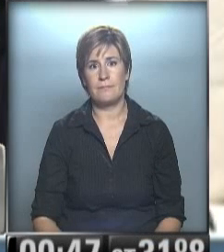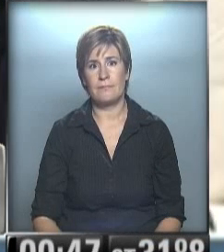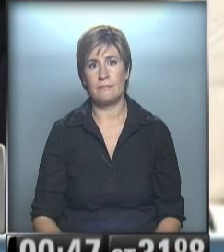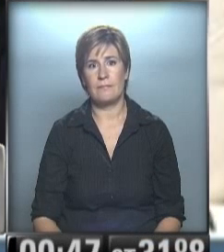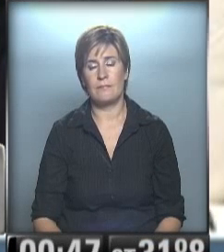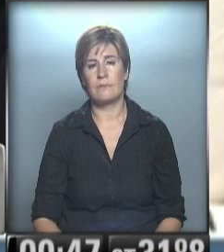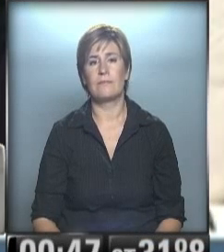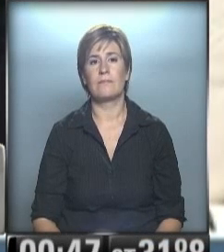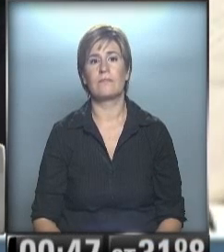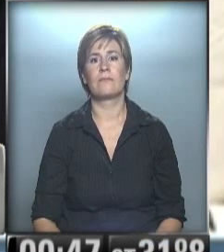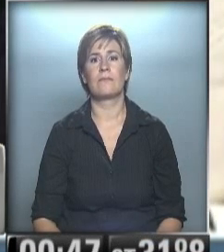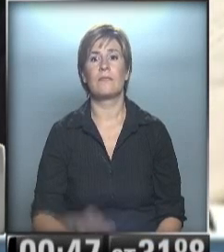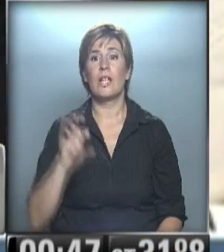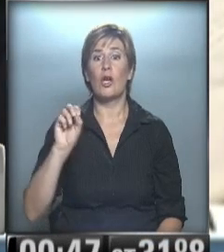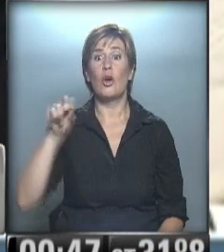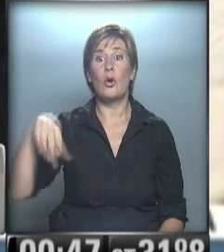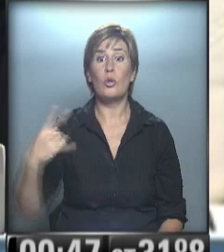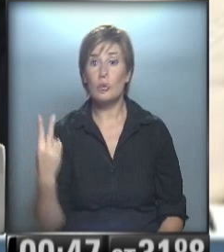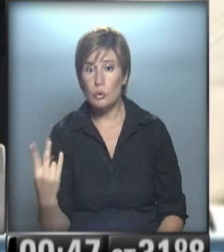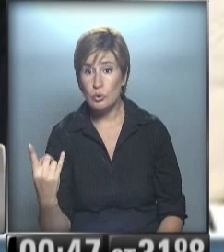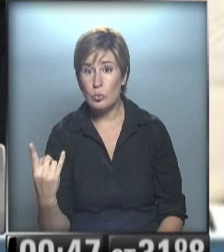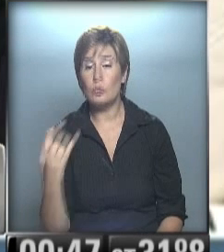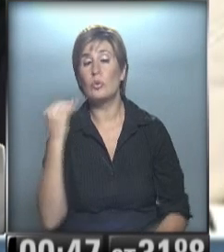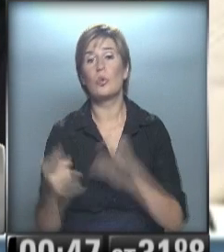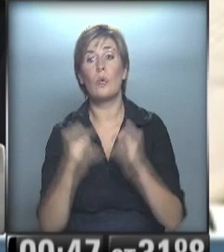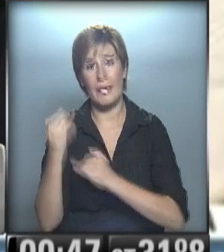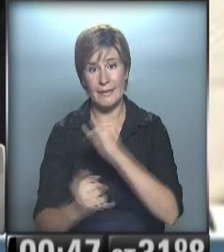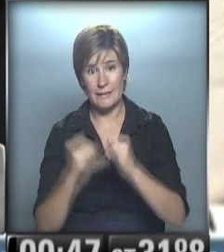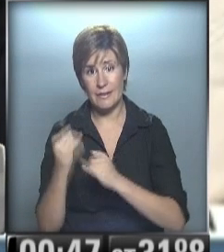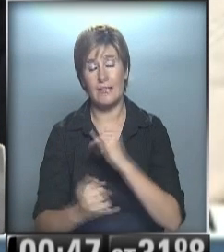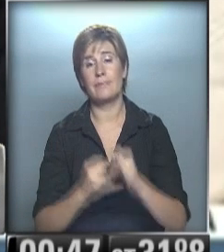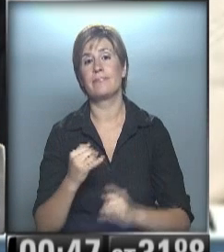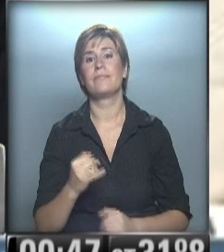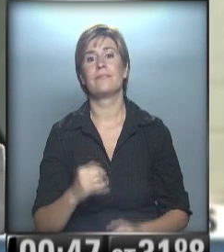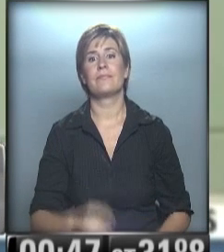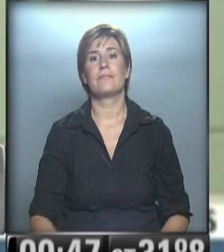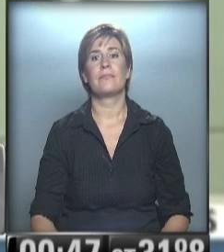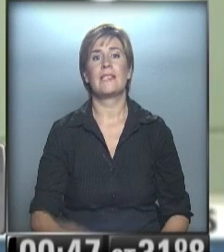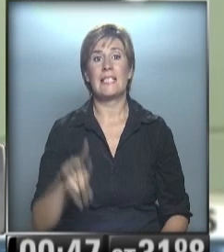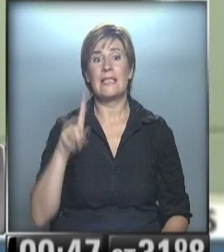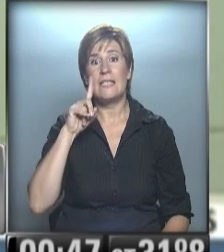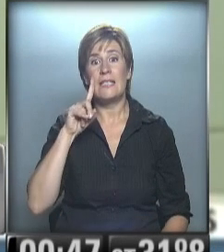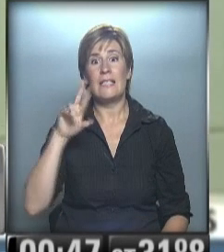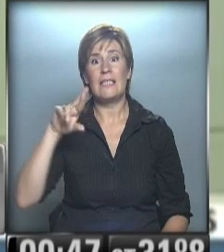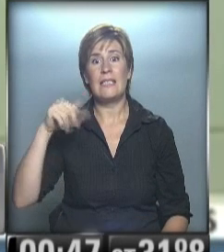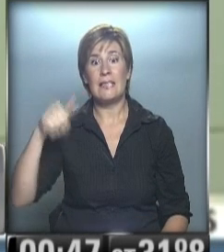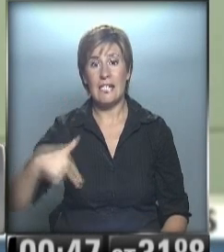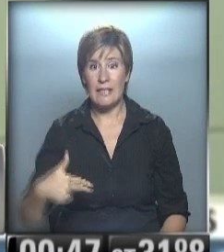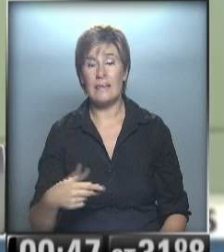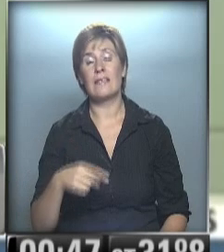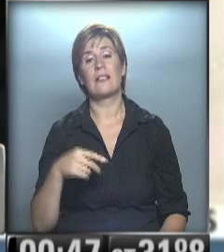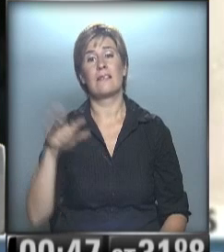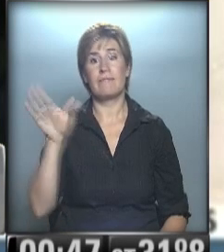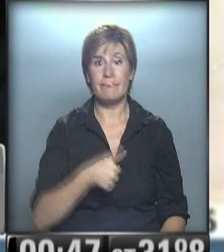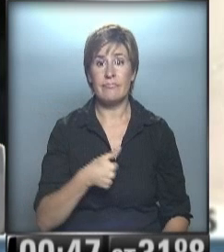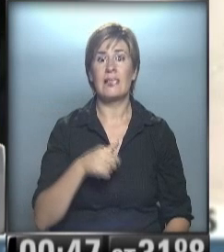La Organización de Naciones Unidas anunció que retiró de manera oficial la invitación a la delegación de Irán a la cumbre de Ginebra II. La suspensión